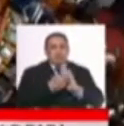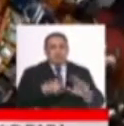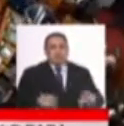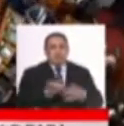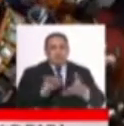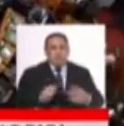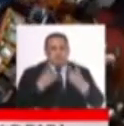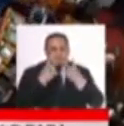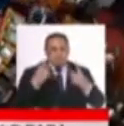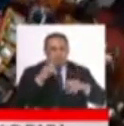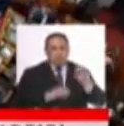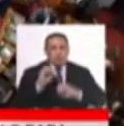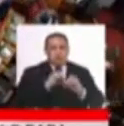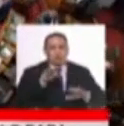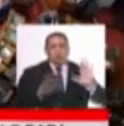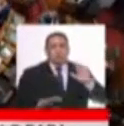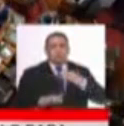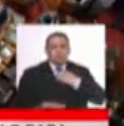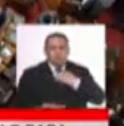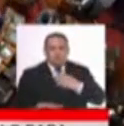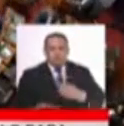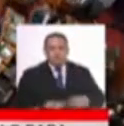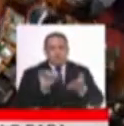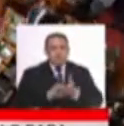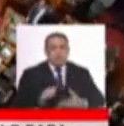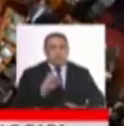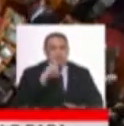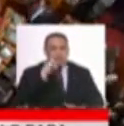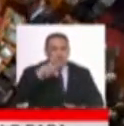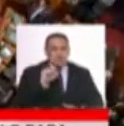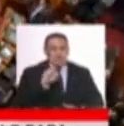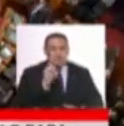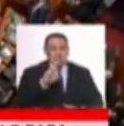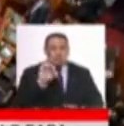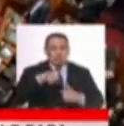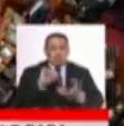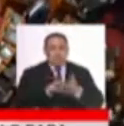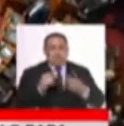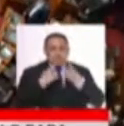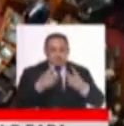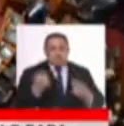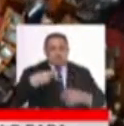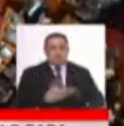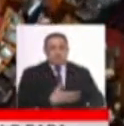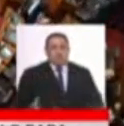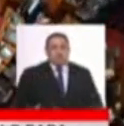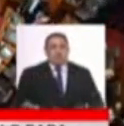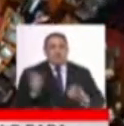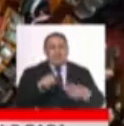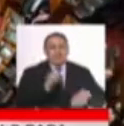Castillo que no va a salir a defenderlo, pero que se está sintiendo profundamente... Exacto, y se deben estar sintiendo